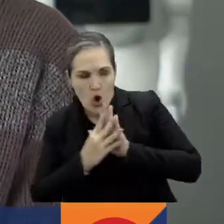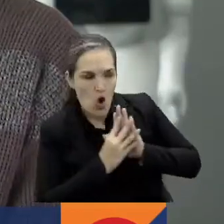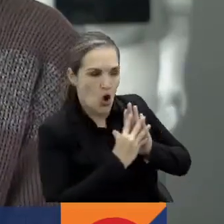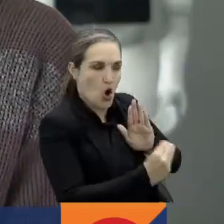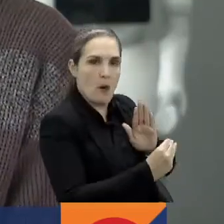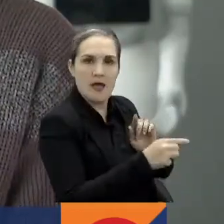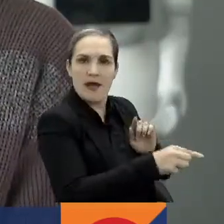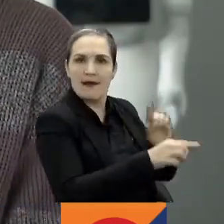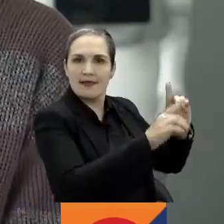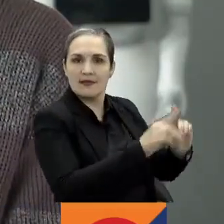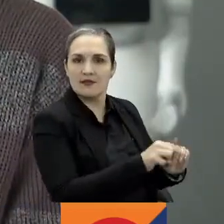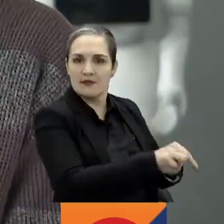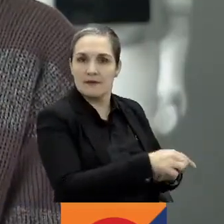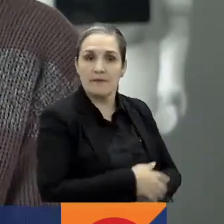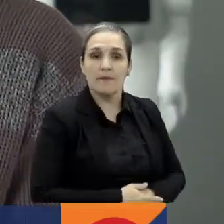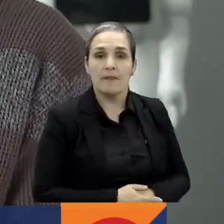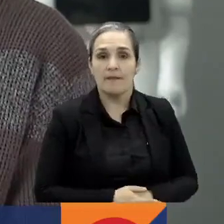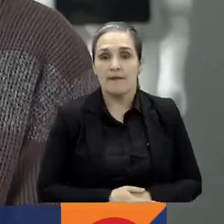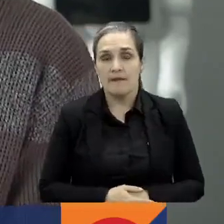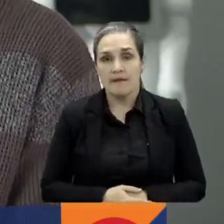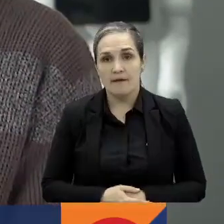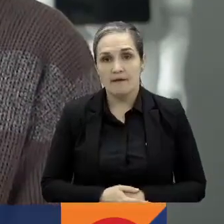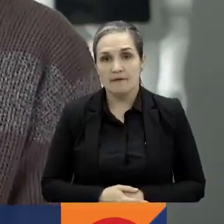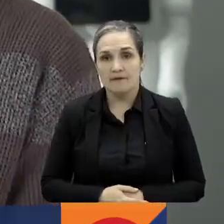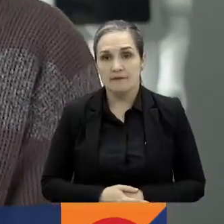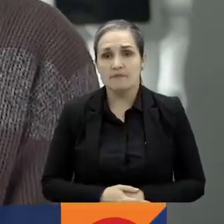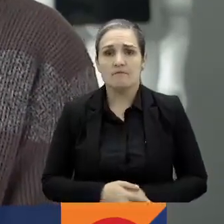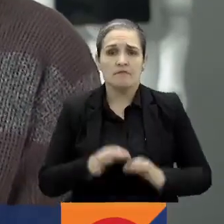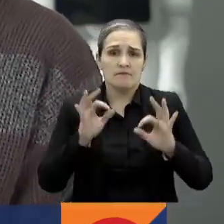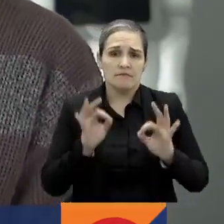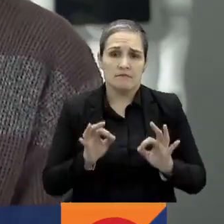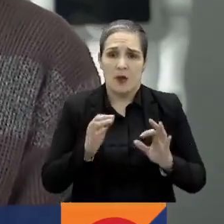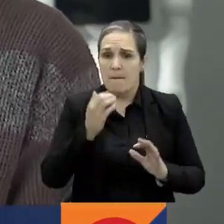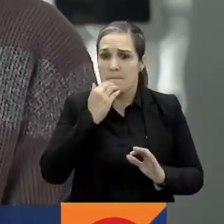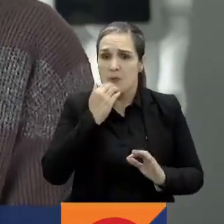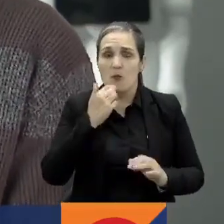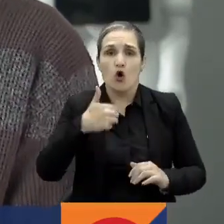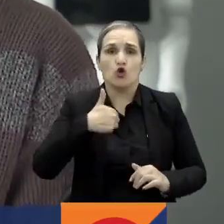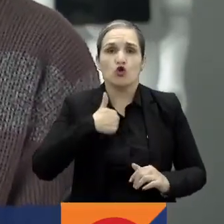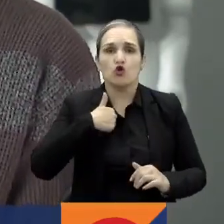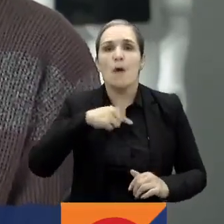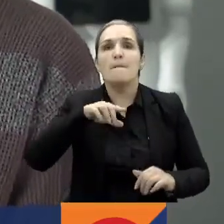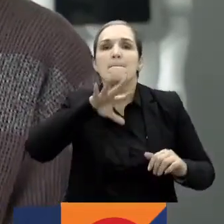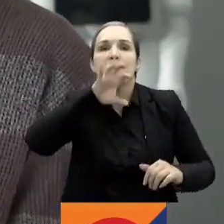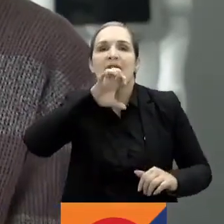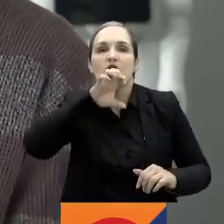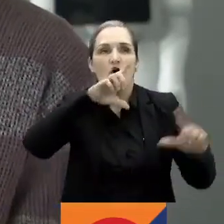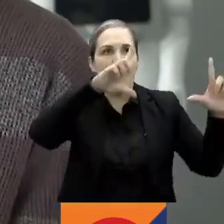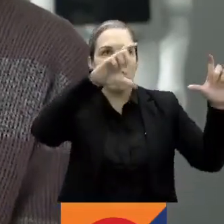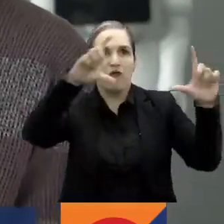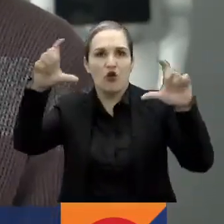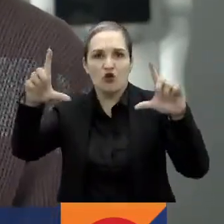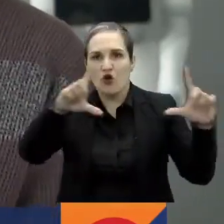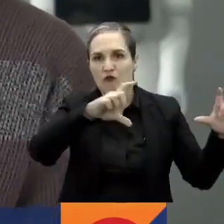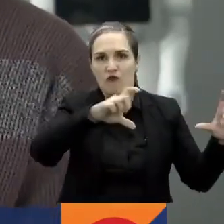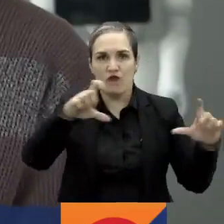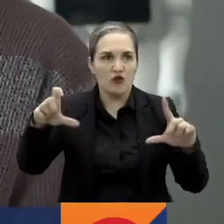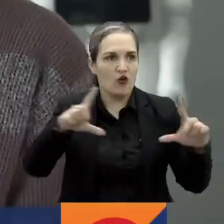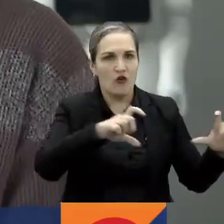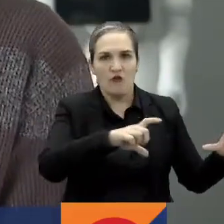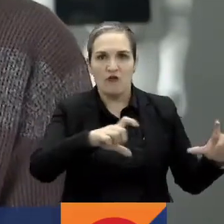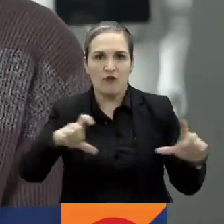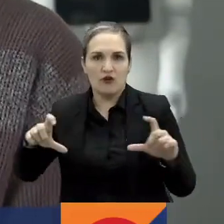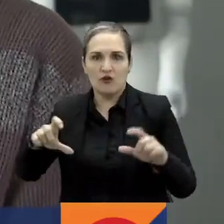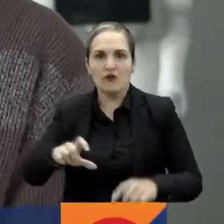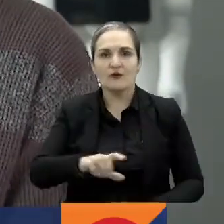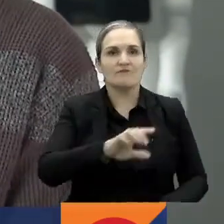vista formal, yo podría presentar 5.000 imágenes de un perro, 5.000 imágenes de un gato, y que la máquina aprenda qué es un perro y